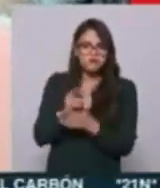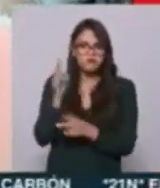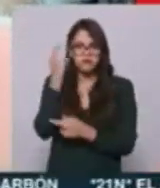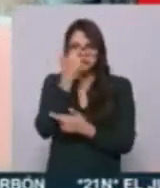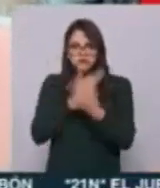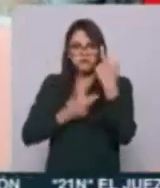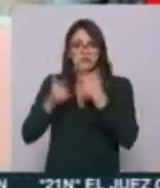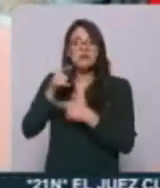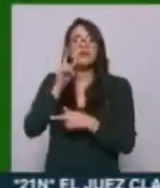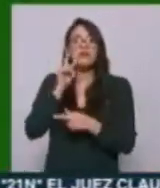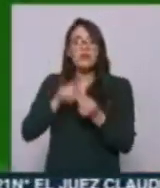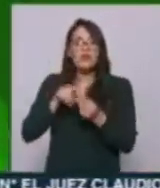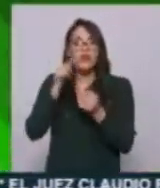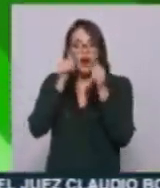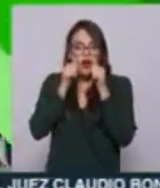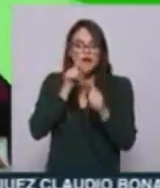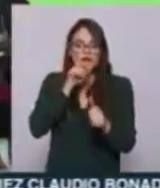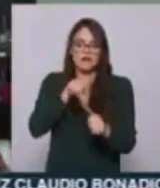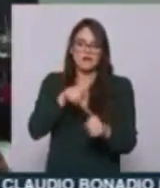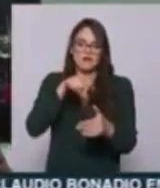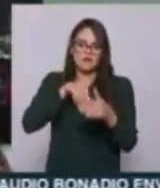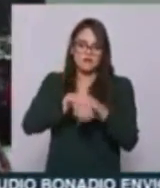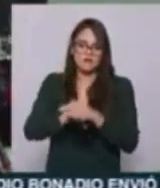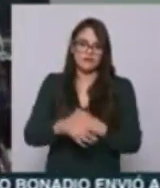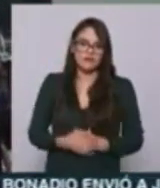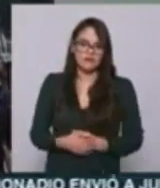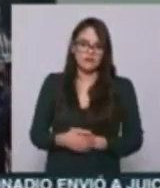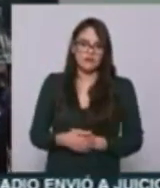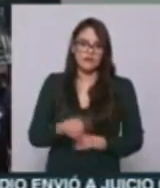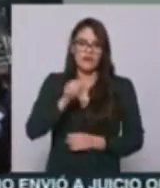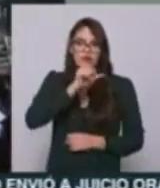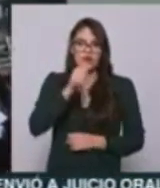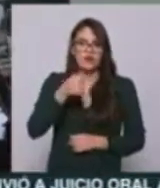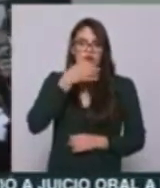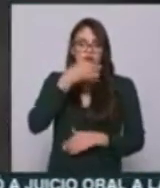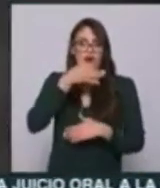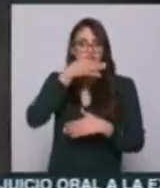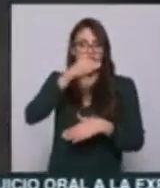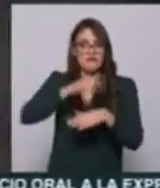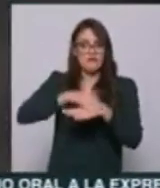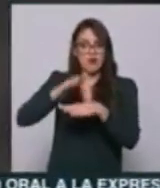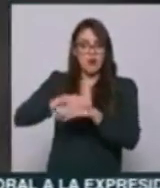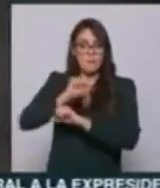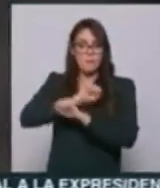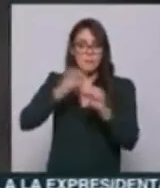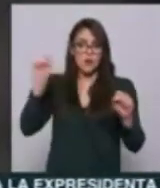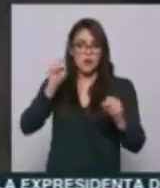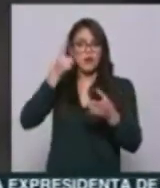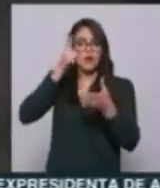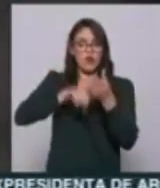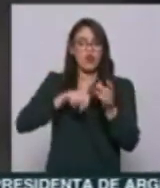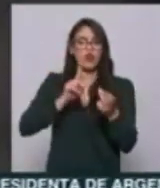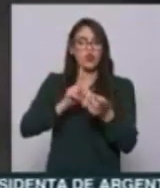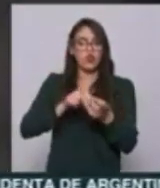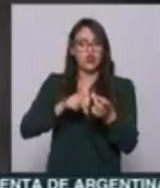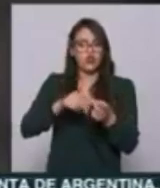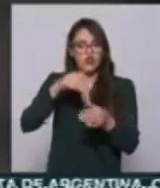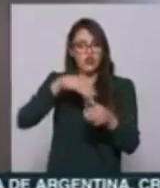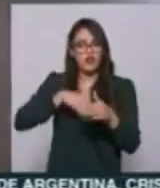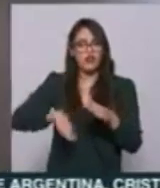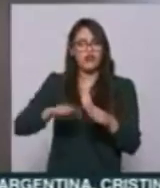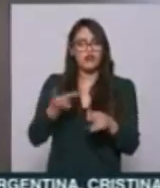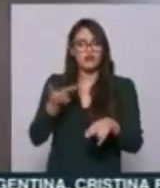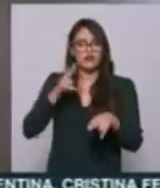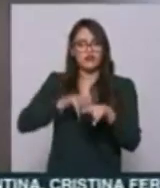fueron atendidos en el sitio. Una falsa amenaza de bomba provocó la evacuación de personal y derechohabientes en